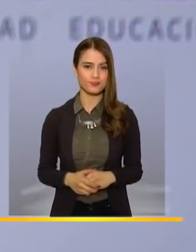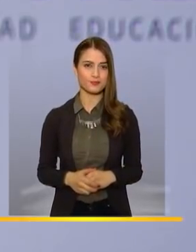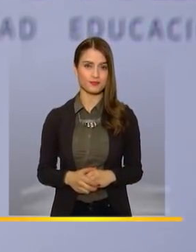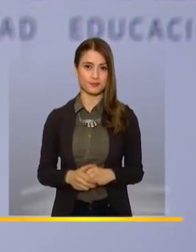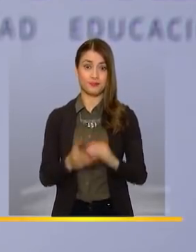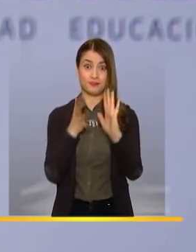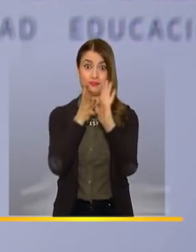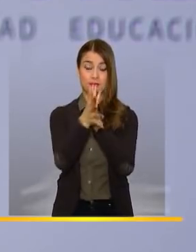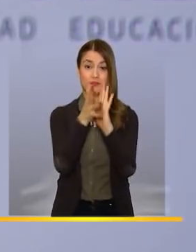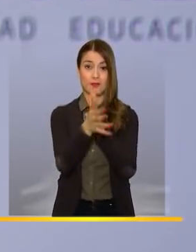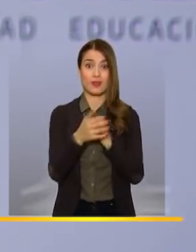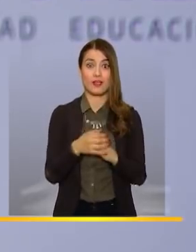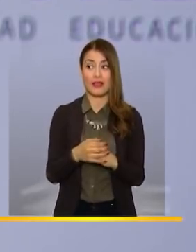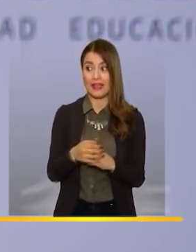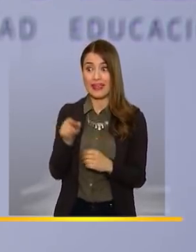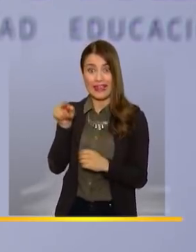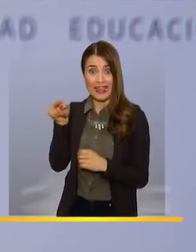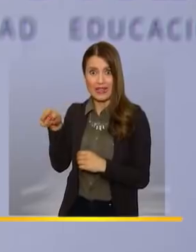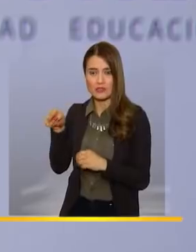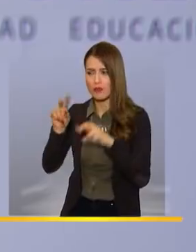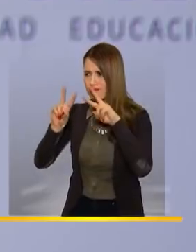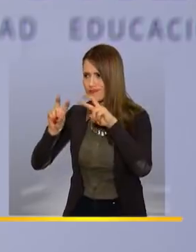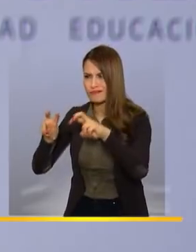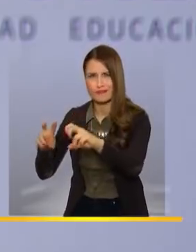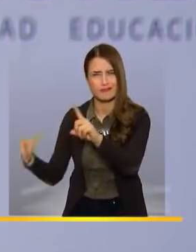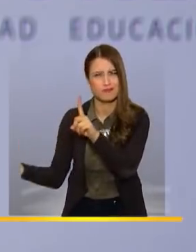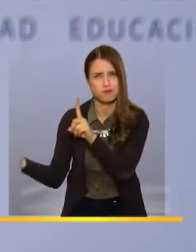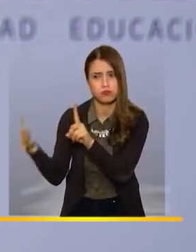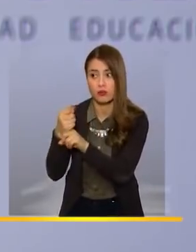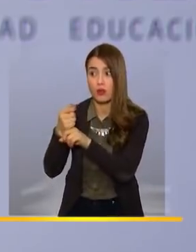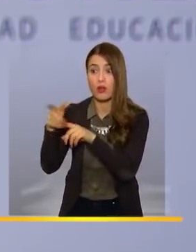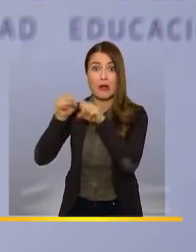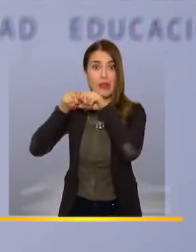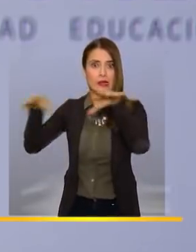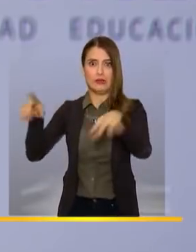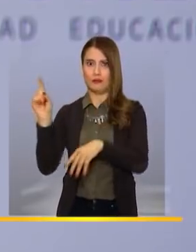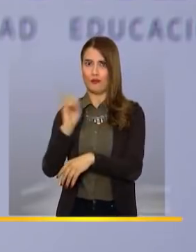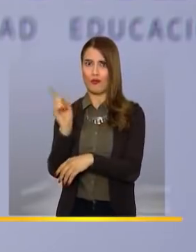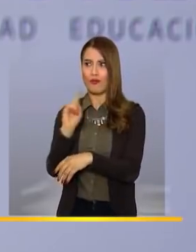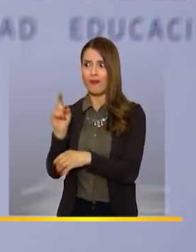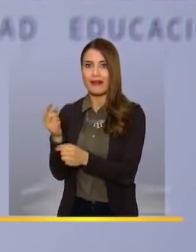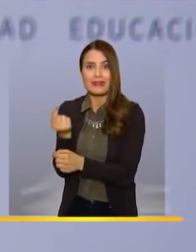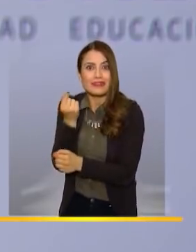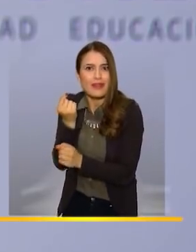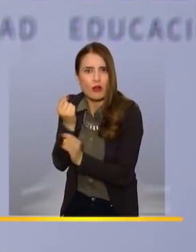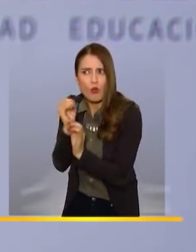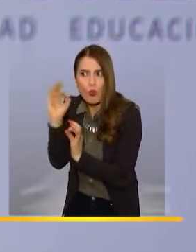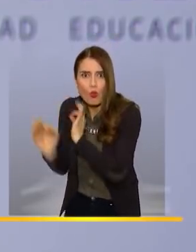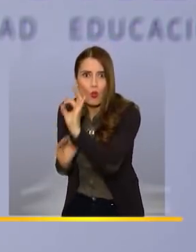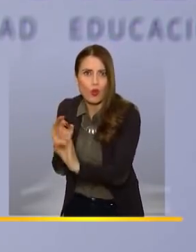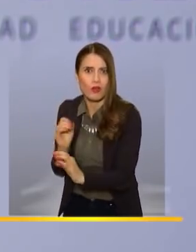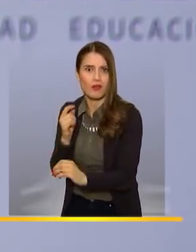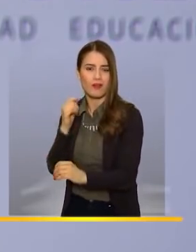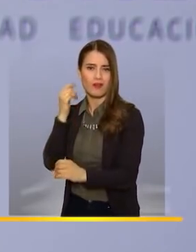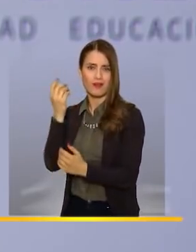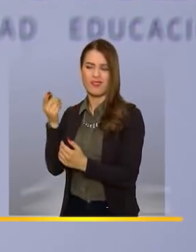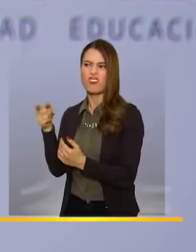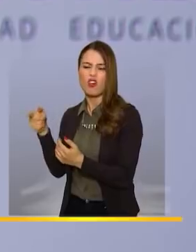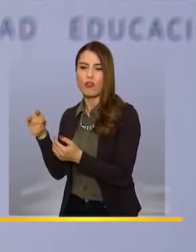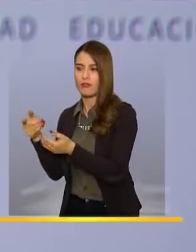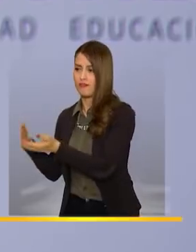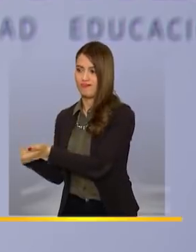La información confidencial de las coordenadas se